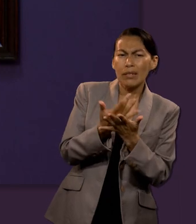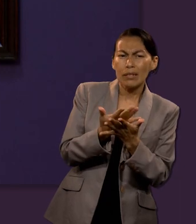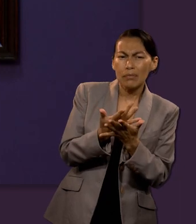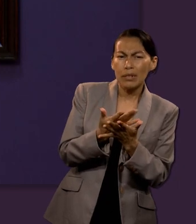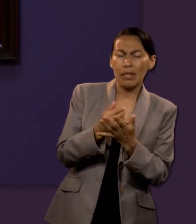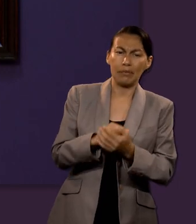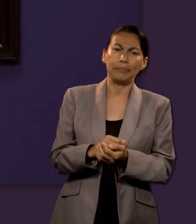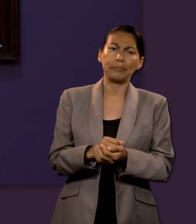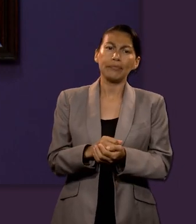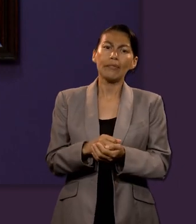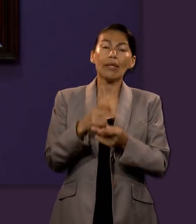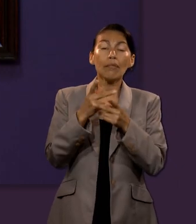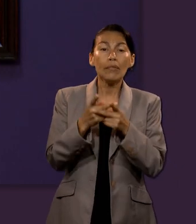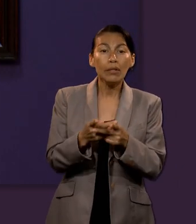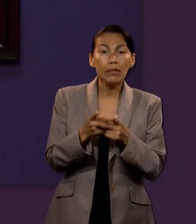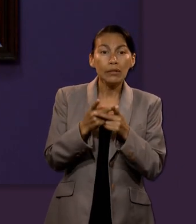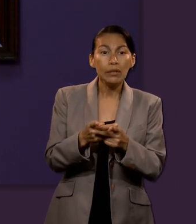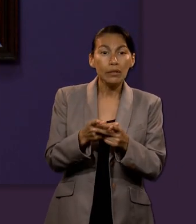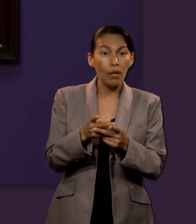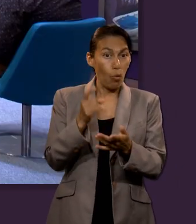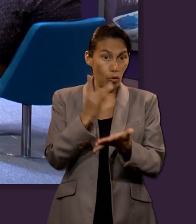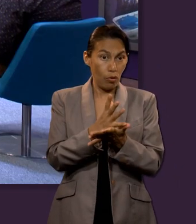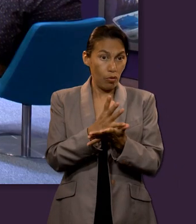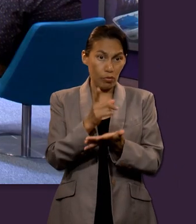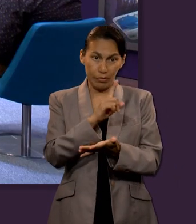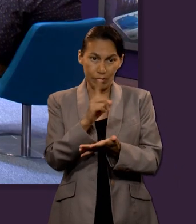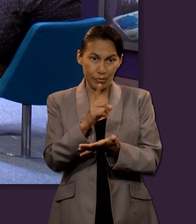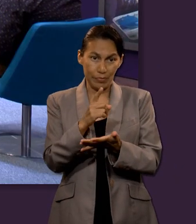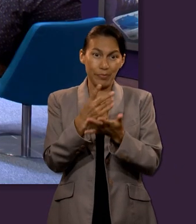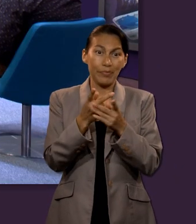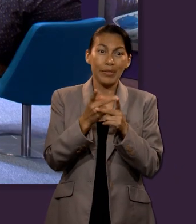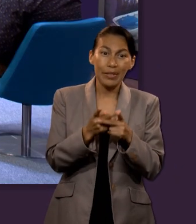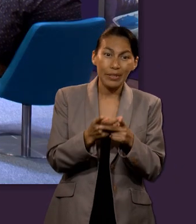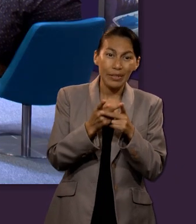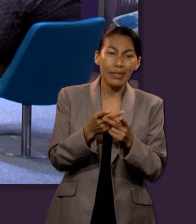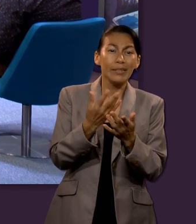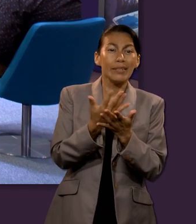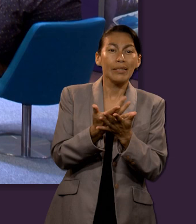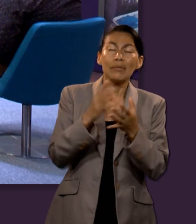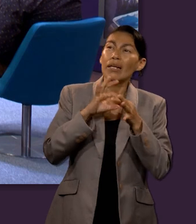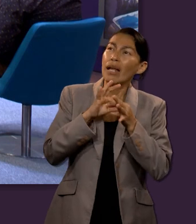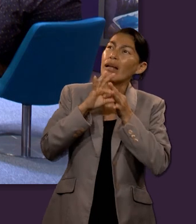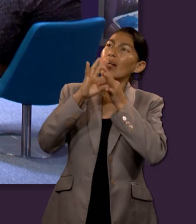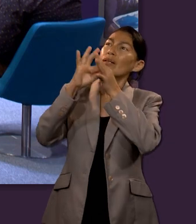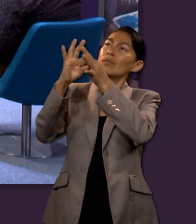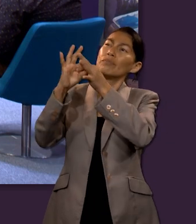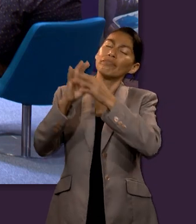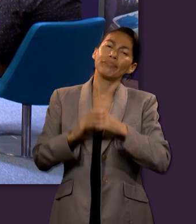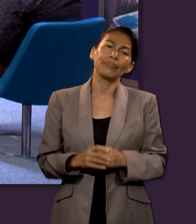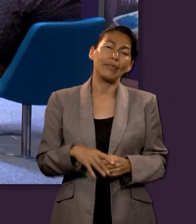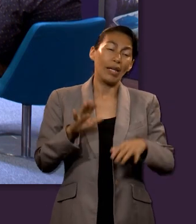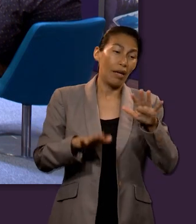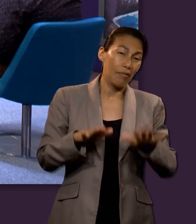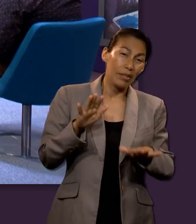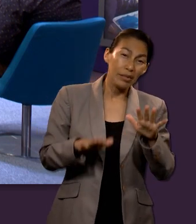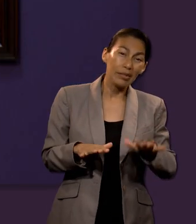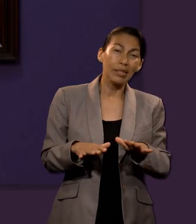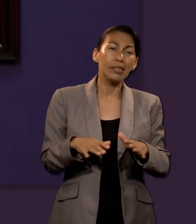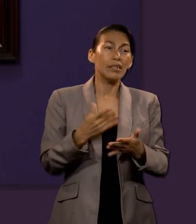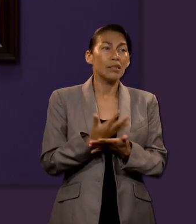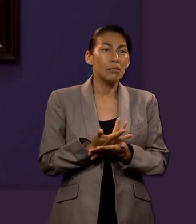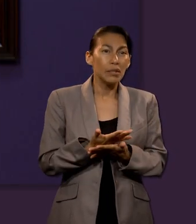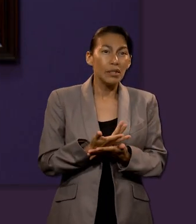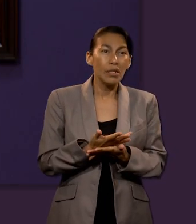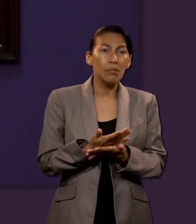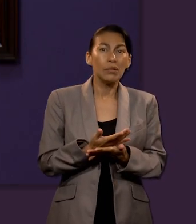señor guardar silencio porque supongo creo que alguna vez cuando hemos estado en esos momentos de espera nos quejamos